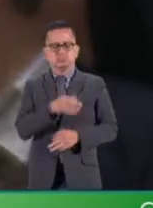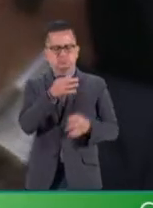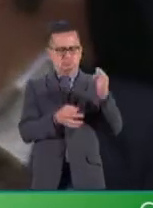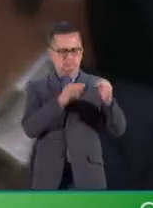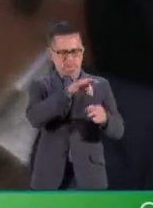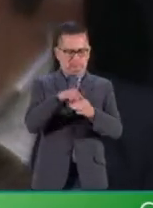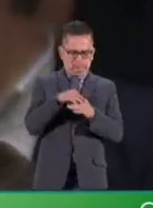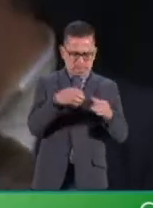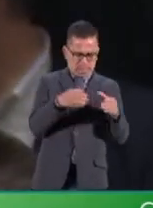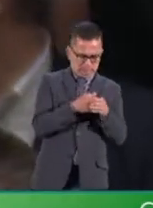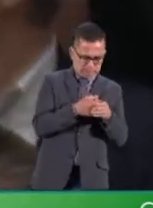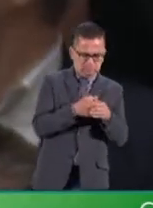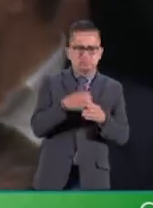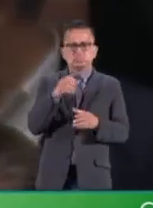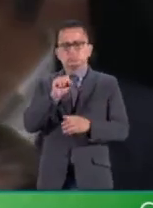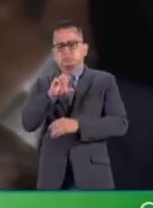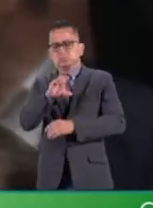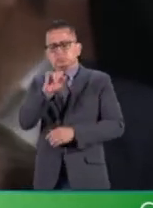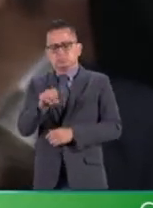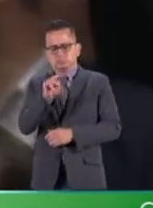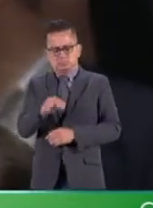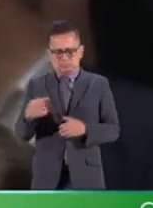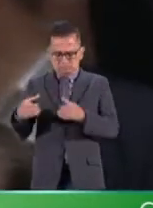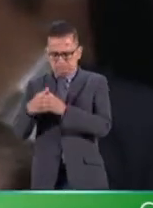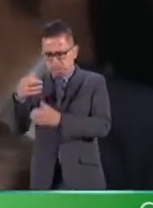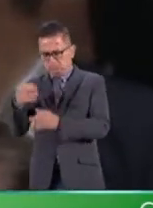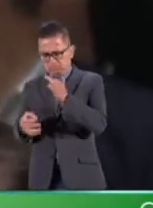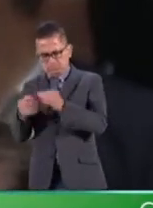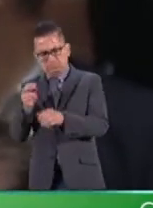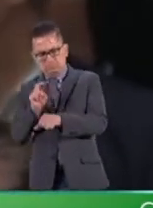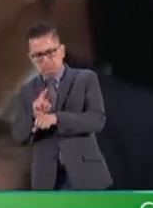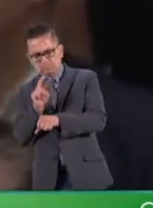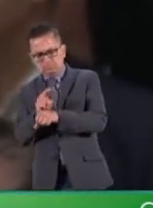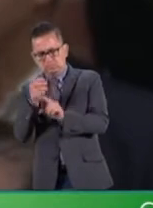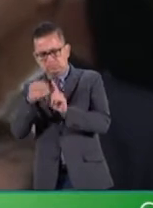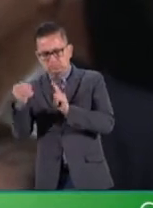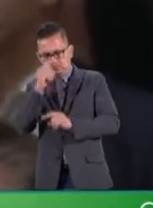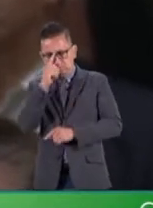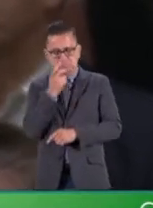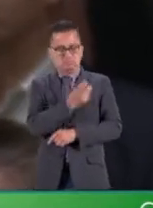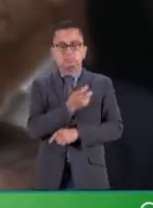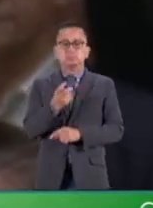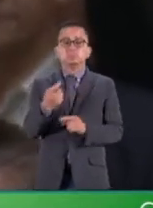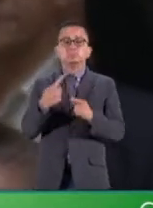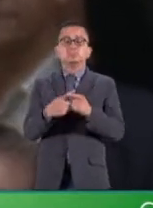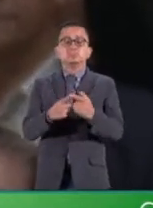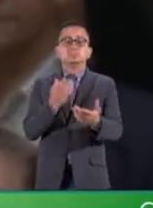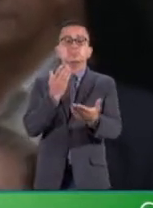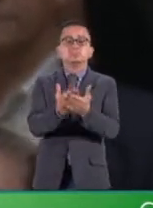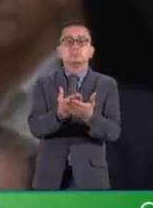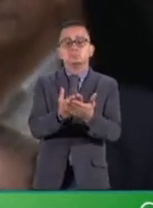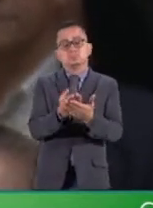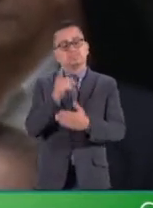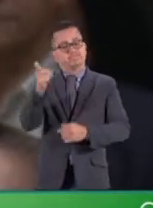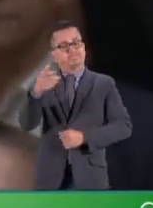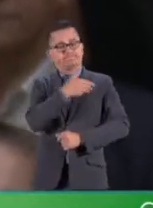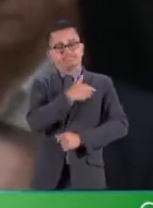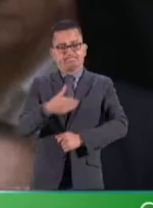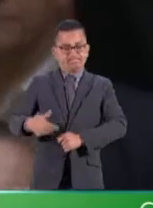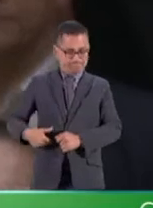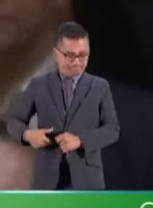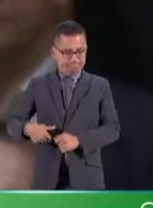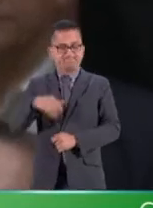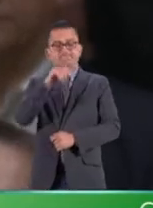Suprema Corte, el Tribunal de Disciplina y todos los jueces y magistrados serán propuestos por la Presidenta de la República y el